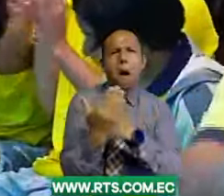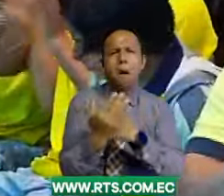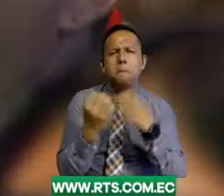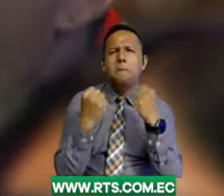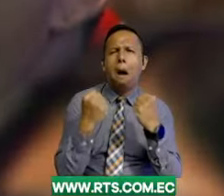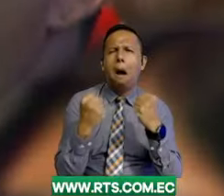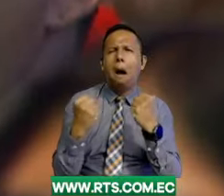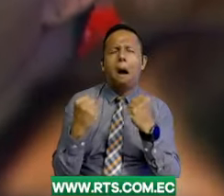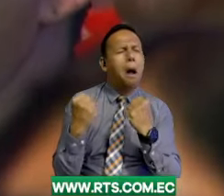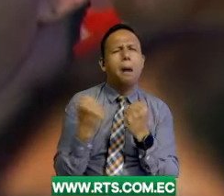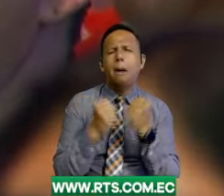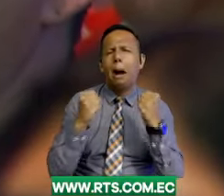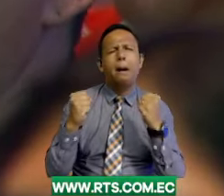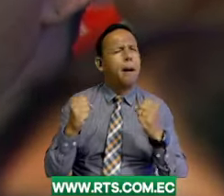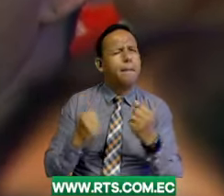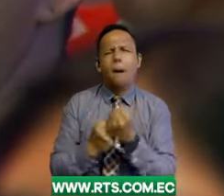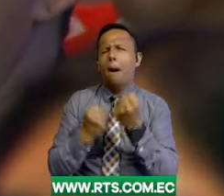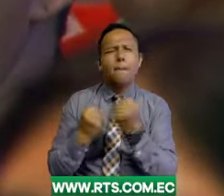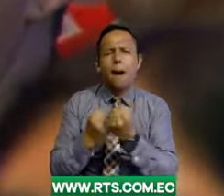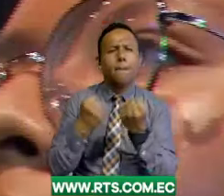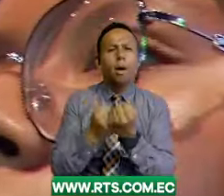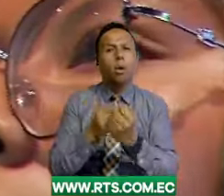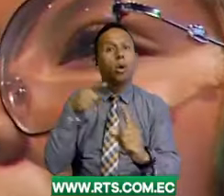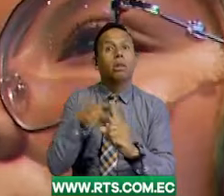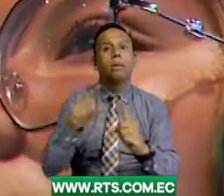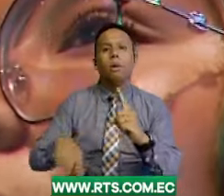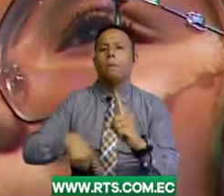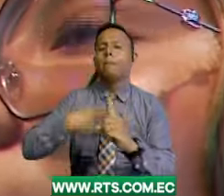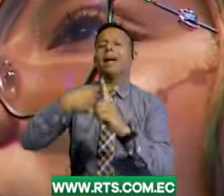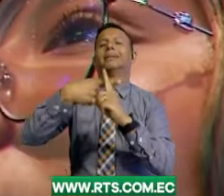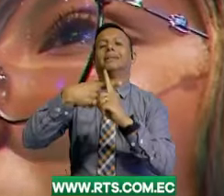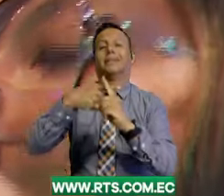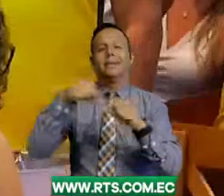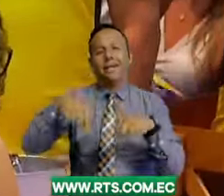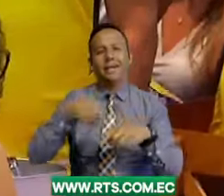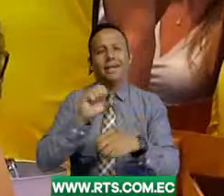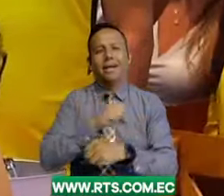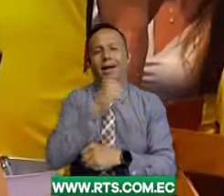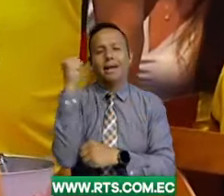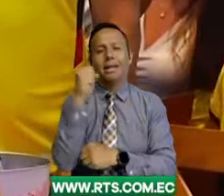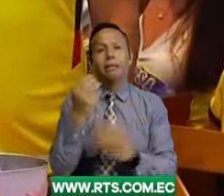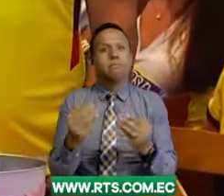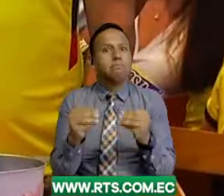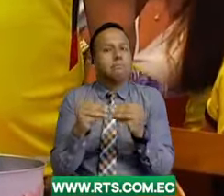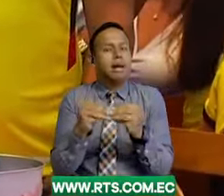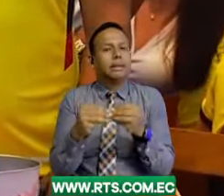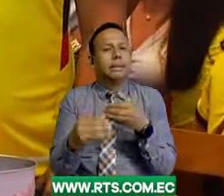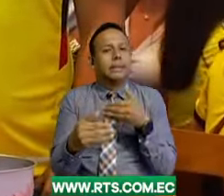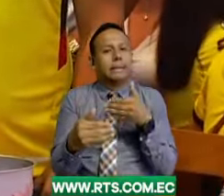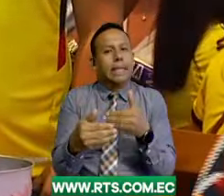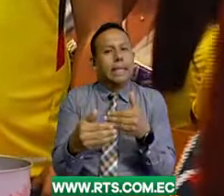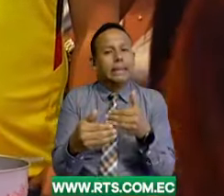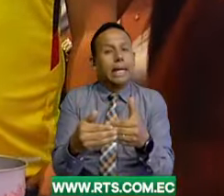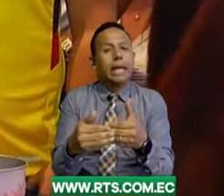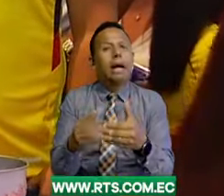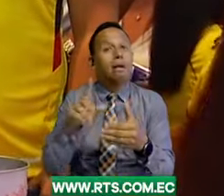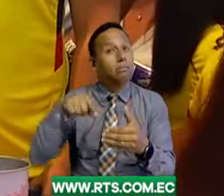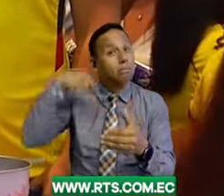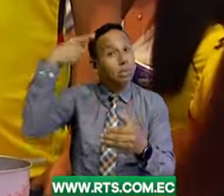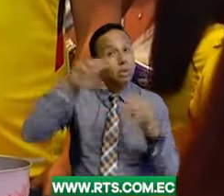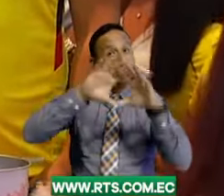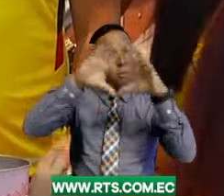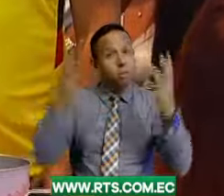una ventaja en la tabla de posiciones y así estar más cerca de cantar nuestro himno en el